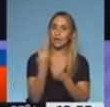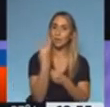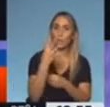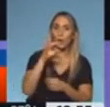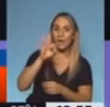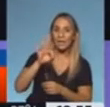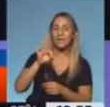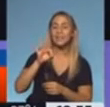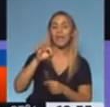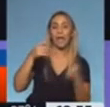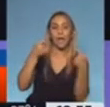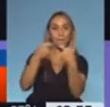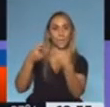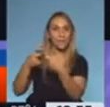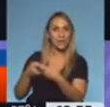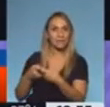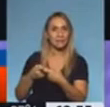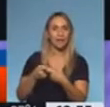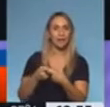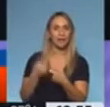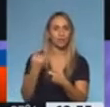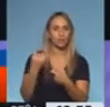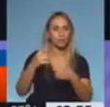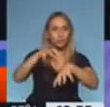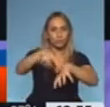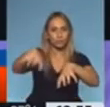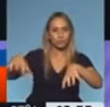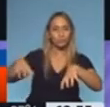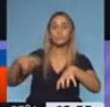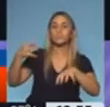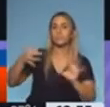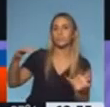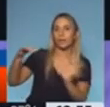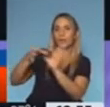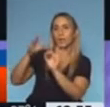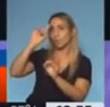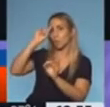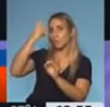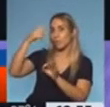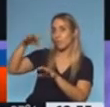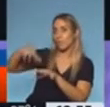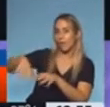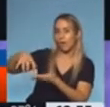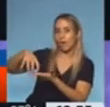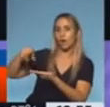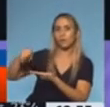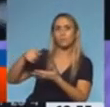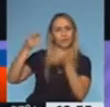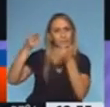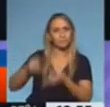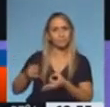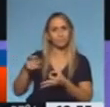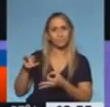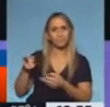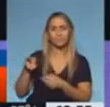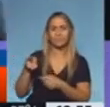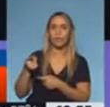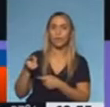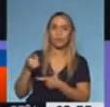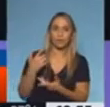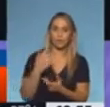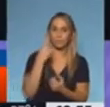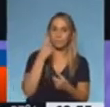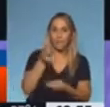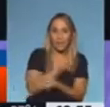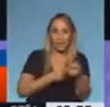fantasmas que subfacturaban a partir de una triangulación en Montevideo y a partir de ahí el gobierno tomó una decisión, porque eso impactaba en el mercado interno. A partir de ahí